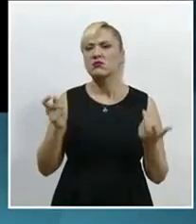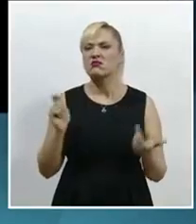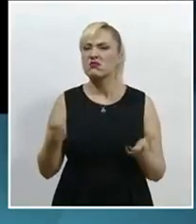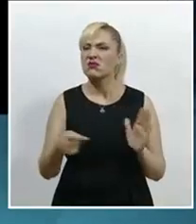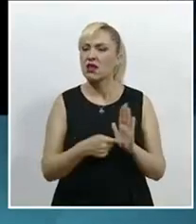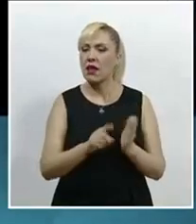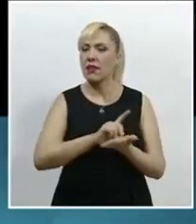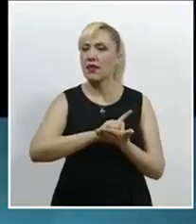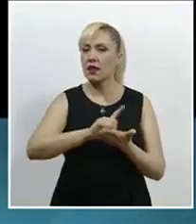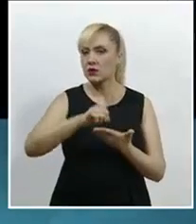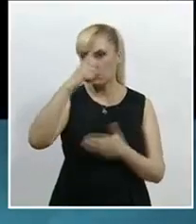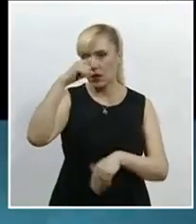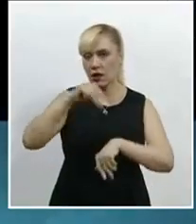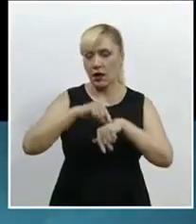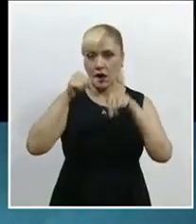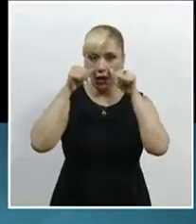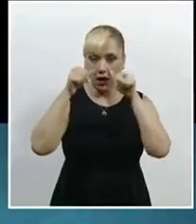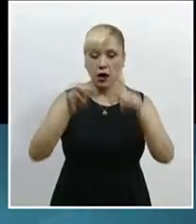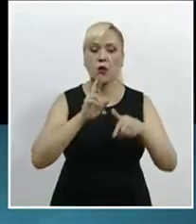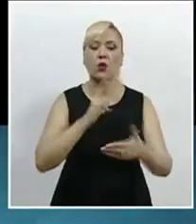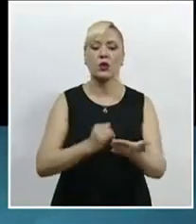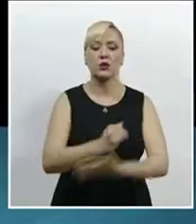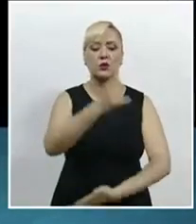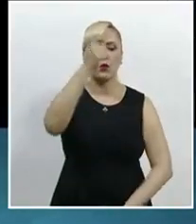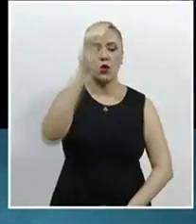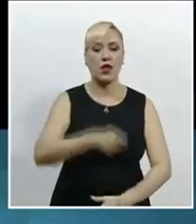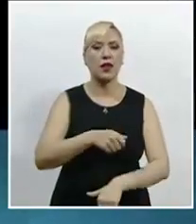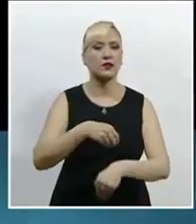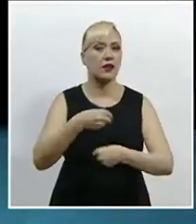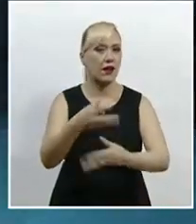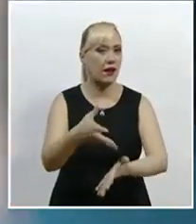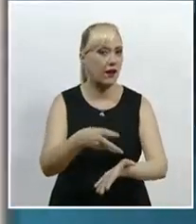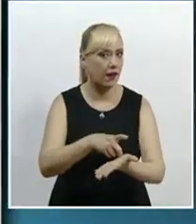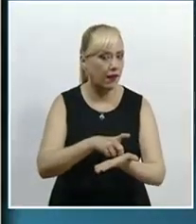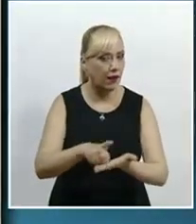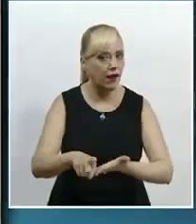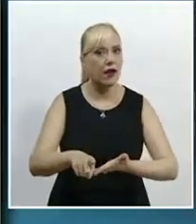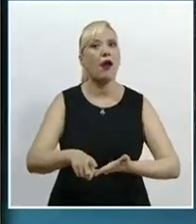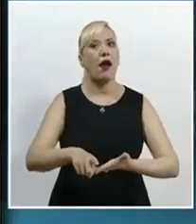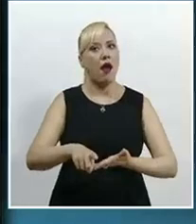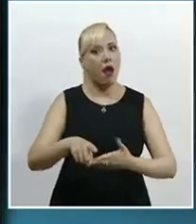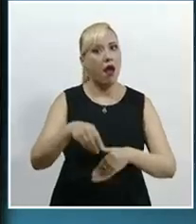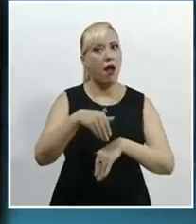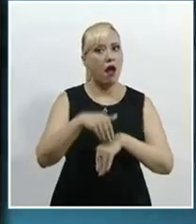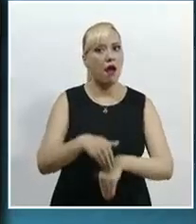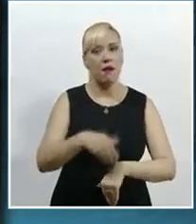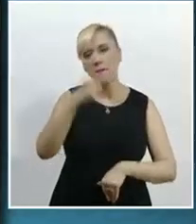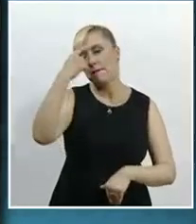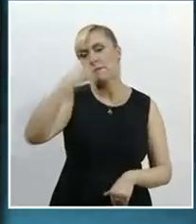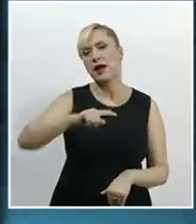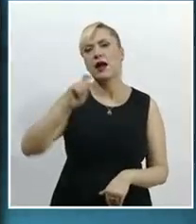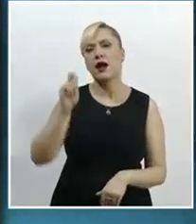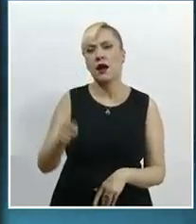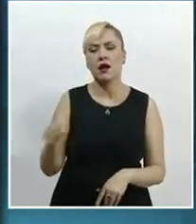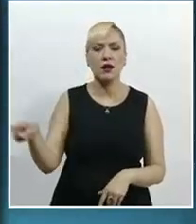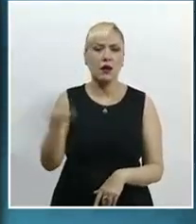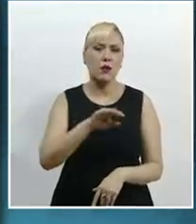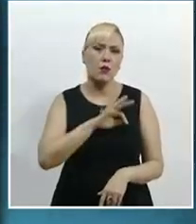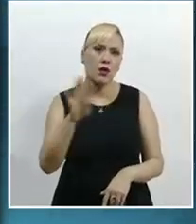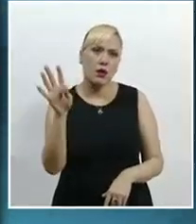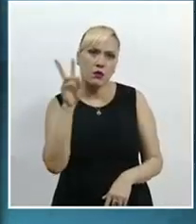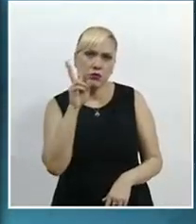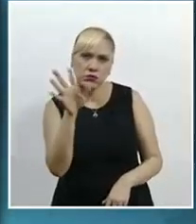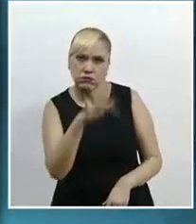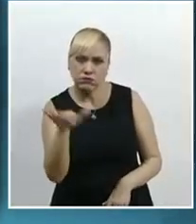salud en la jurisprudencia mexicana, latinoamericana e internacional, una herramienta de consulta y del Consejo y del